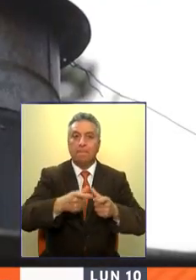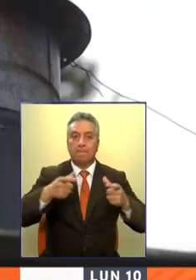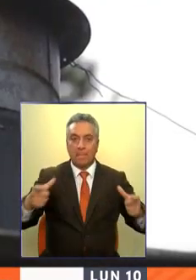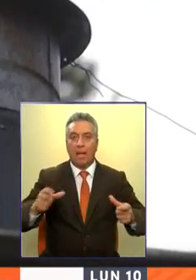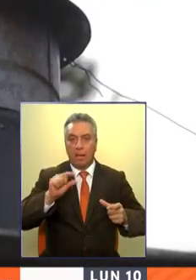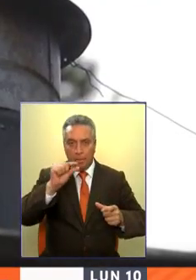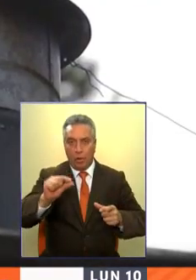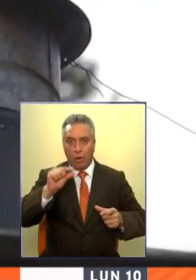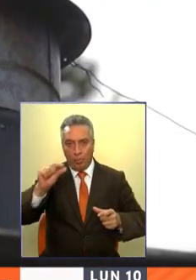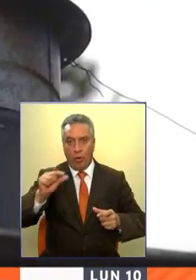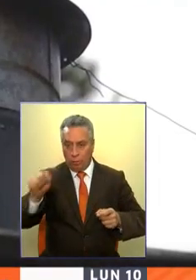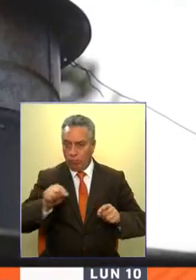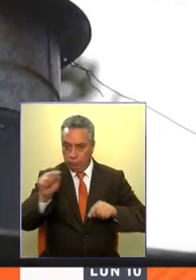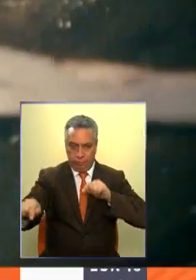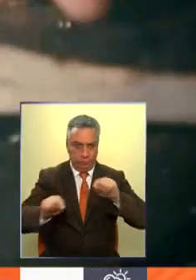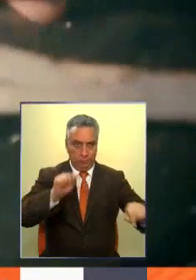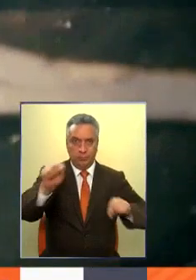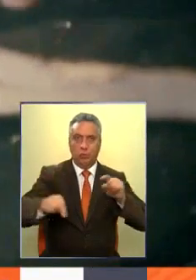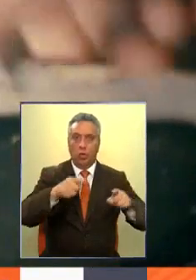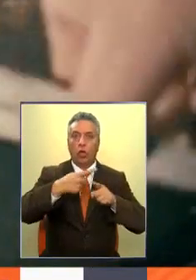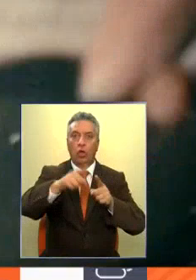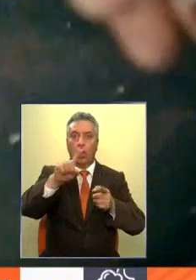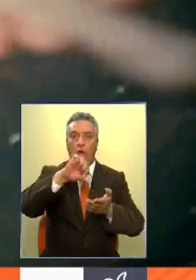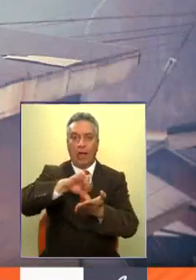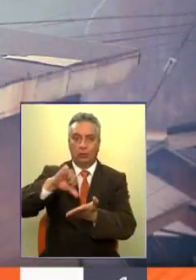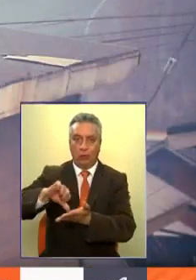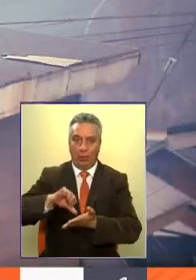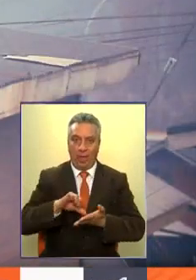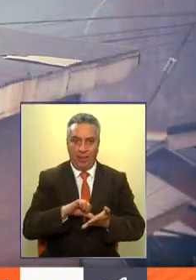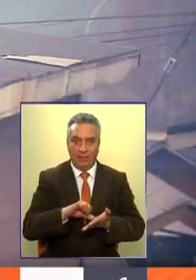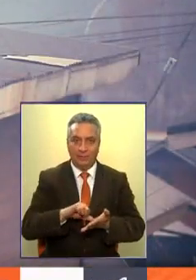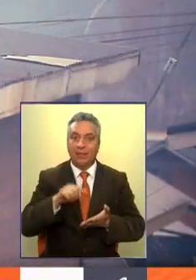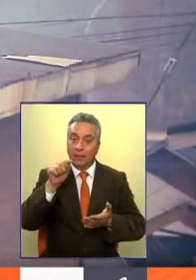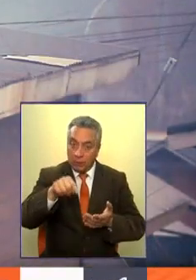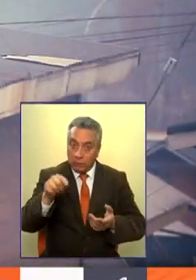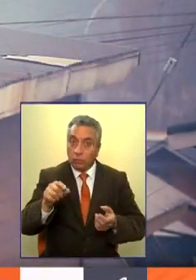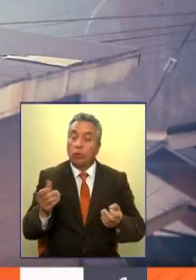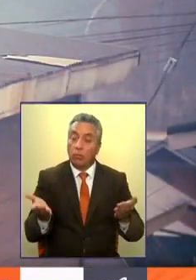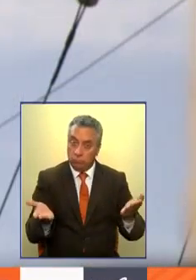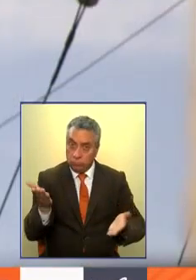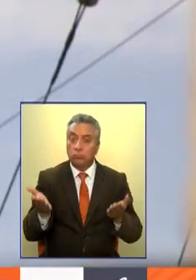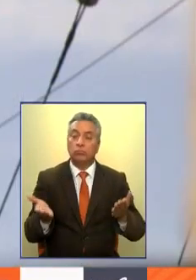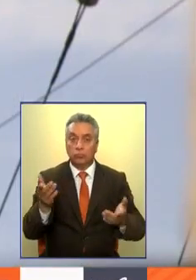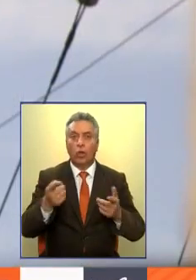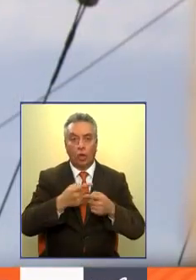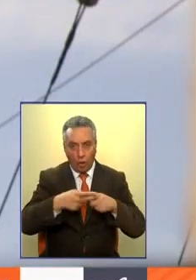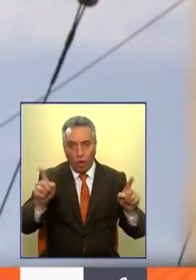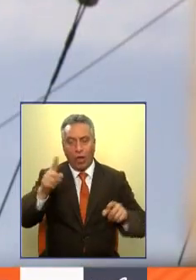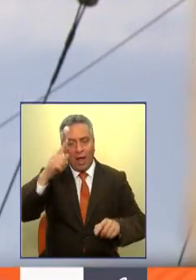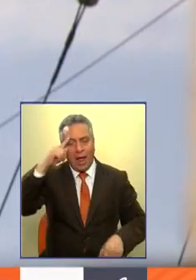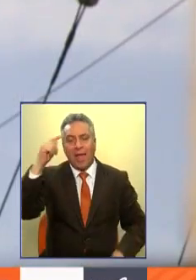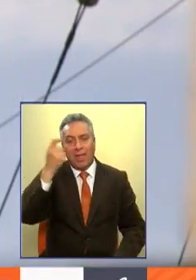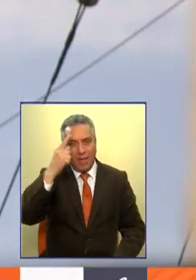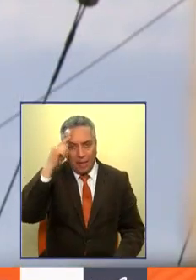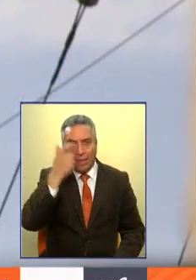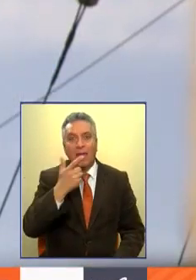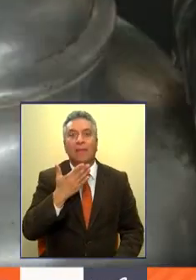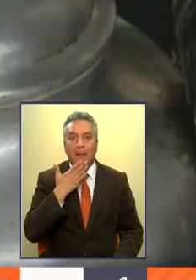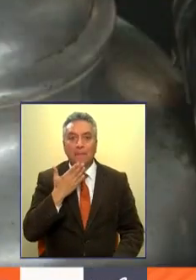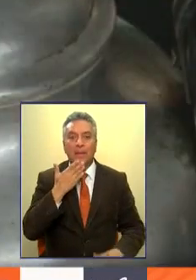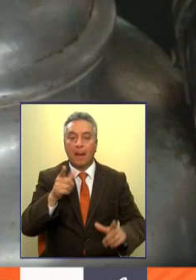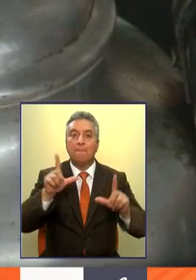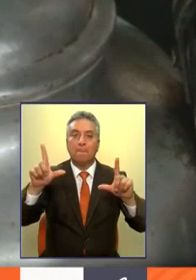su cobertura hacia otras ciudades. Esto se complementa además con otras iniciativas que apuntan a disminuir